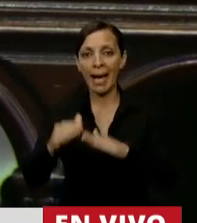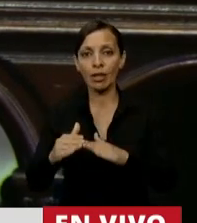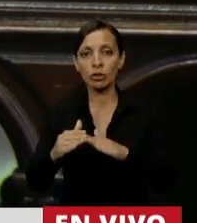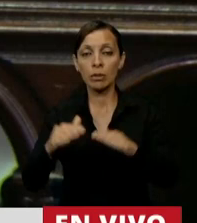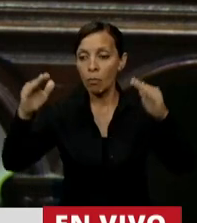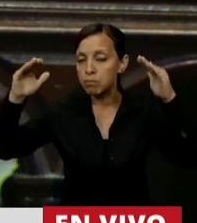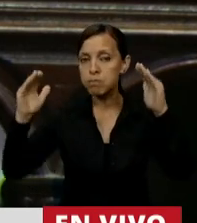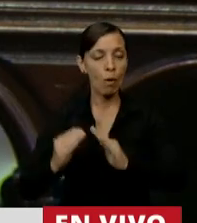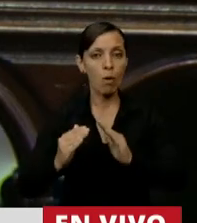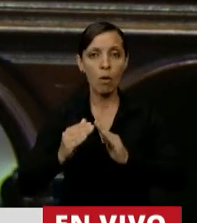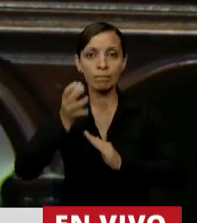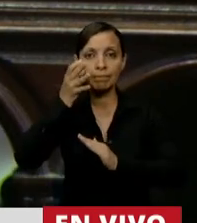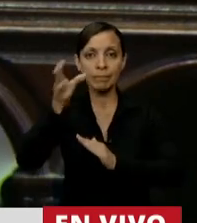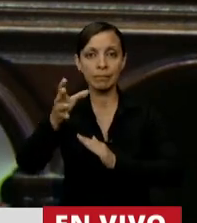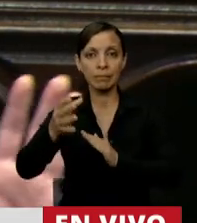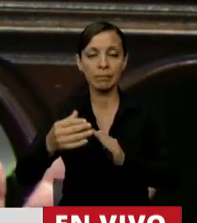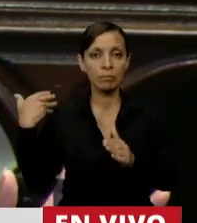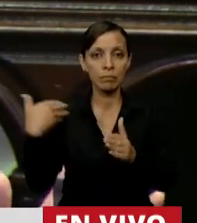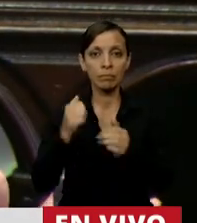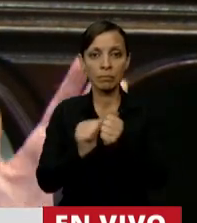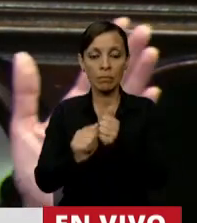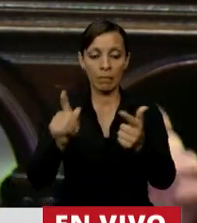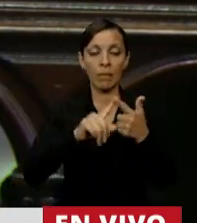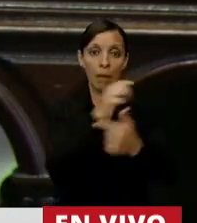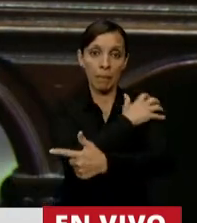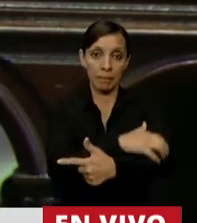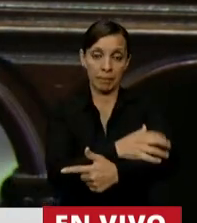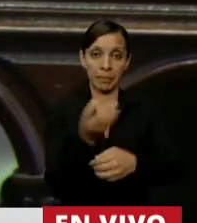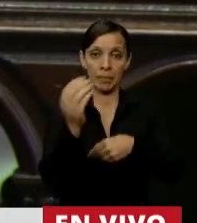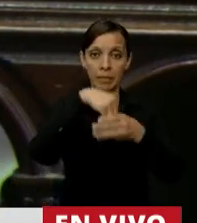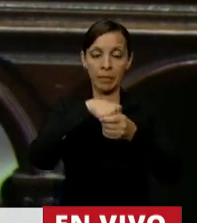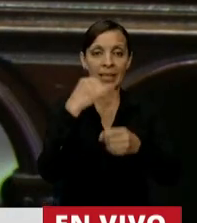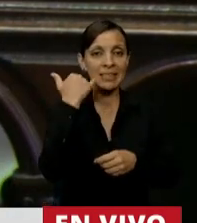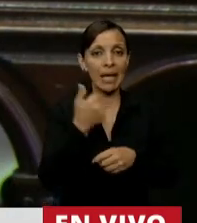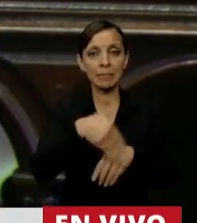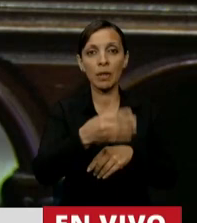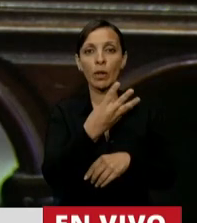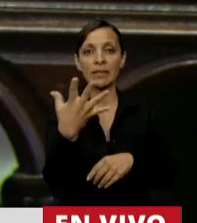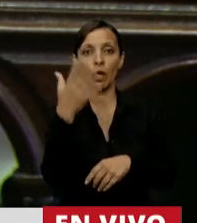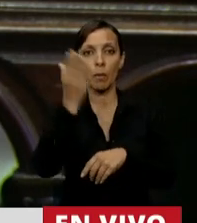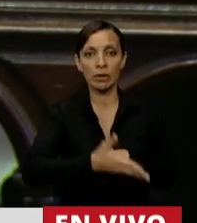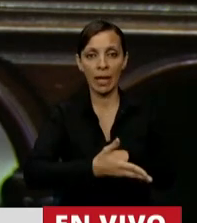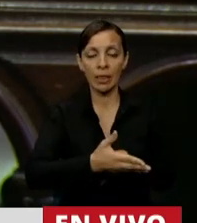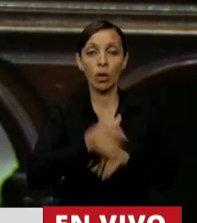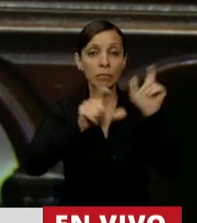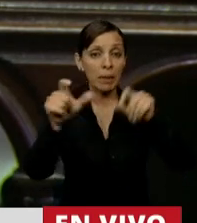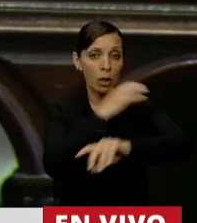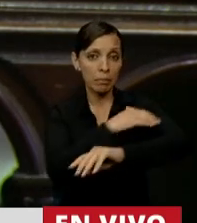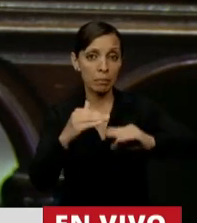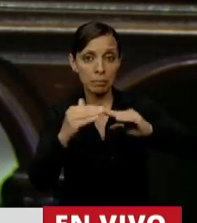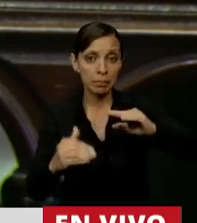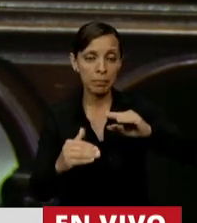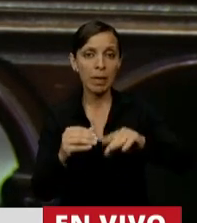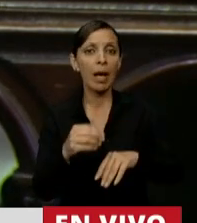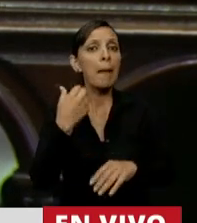caída más grande de nuestra historia. Pobreza inclusiva, que ya llega al 45%, con una indigencia que supera los dos